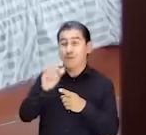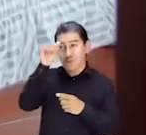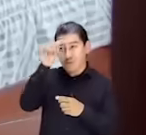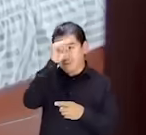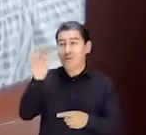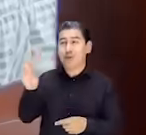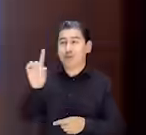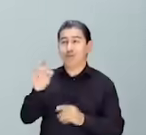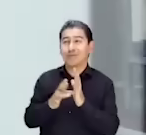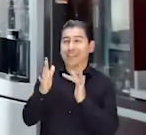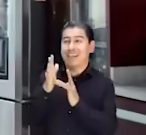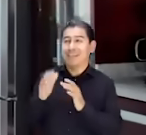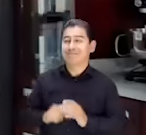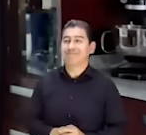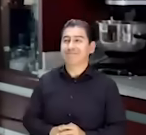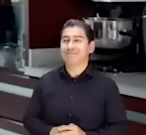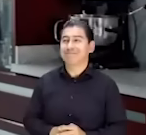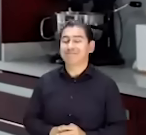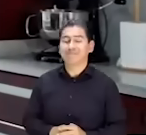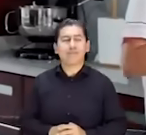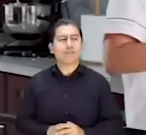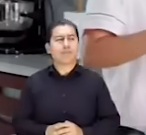domingo 21 de abril.